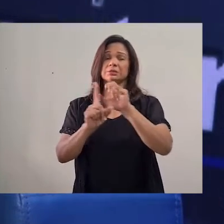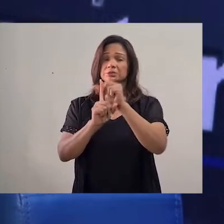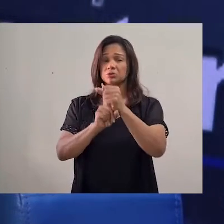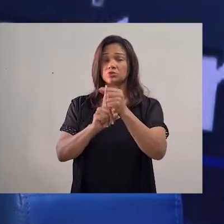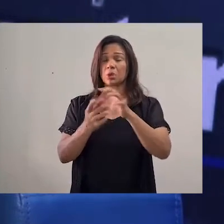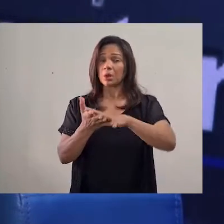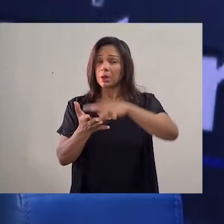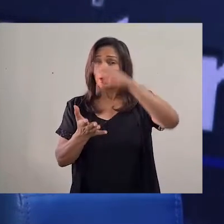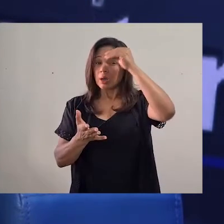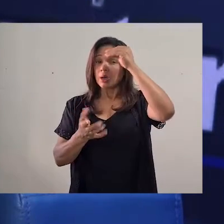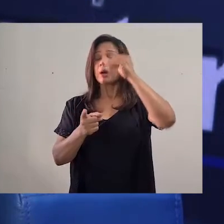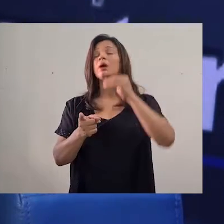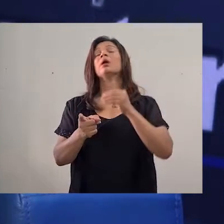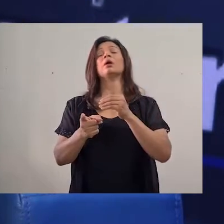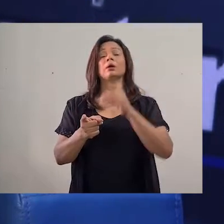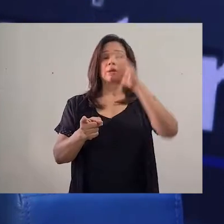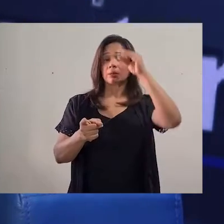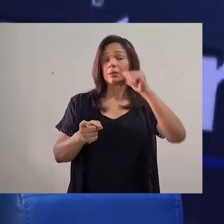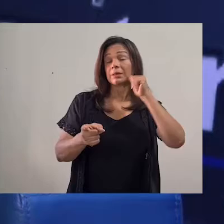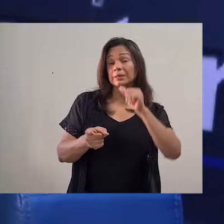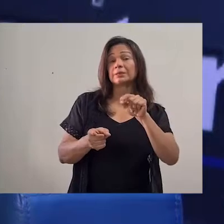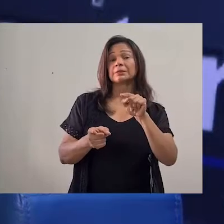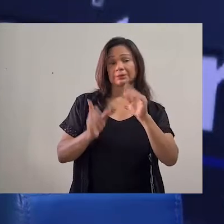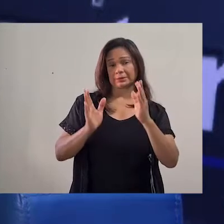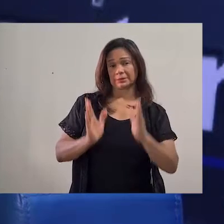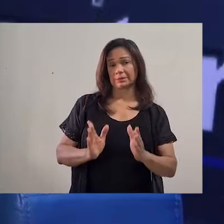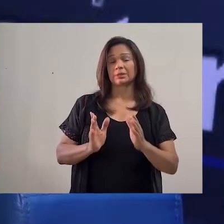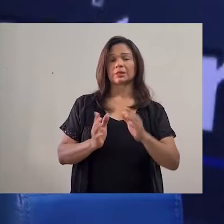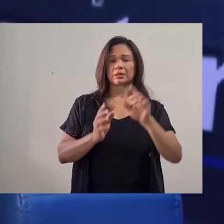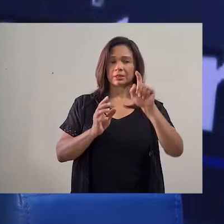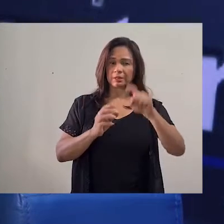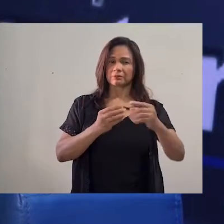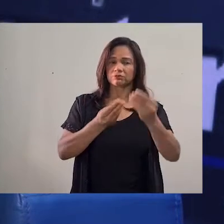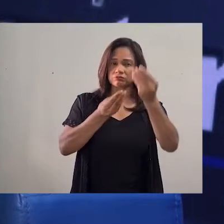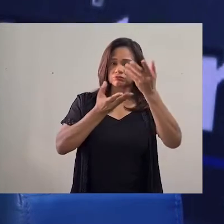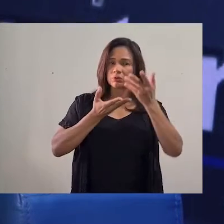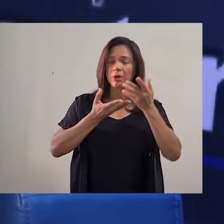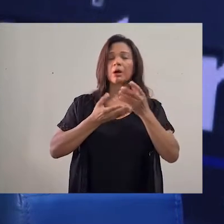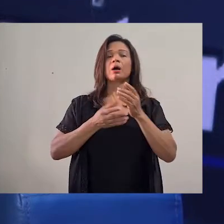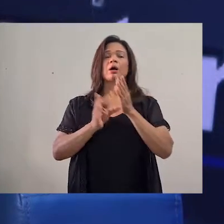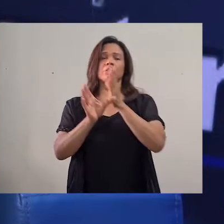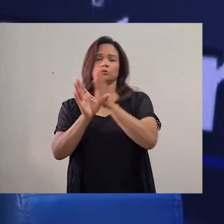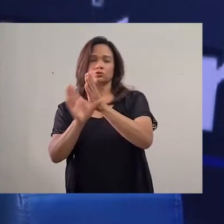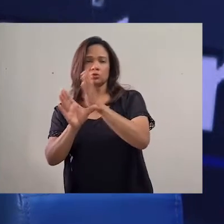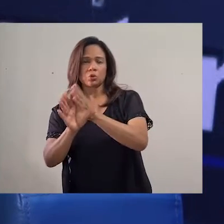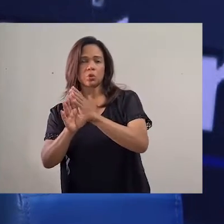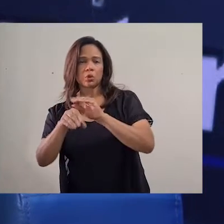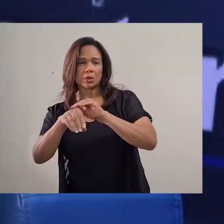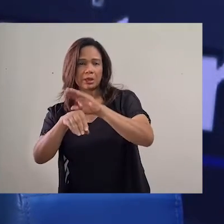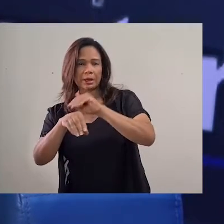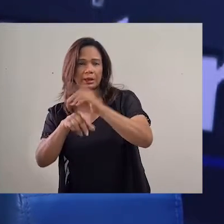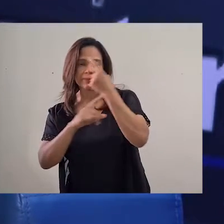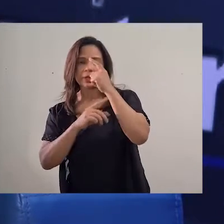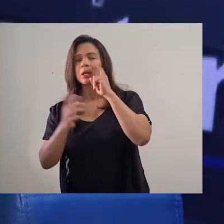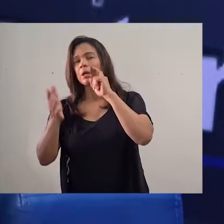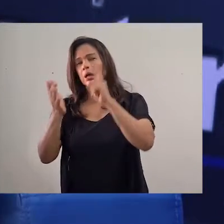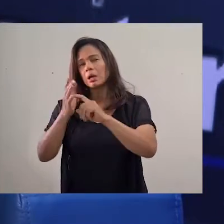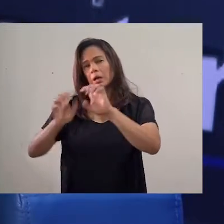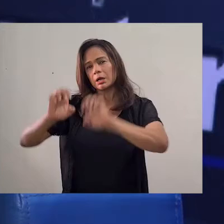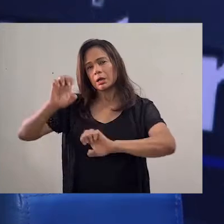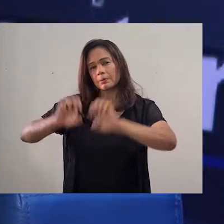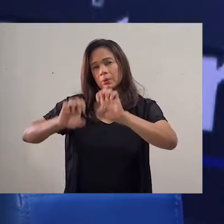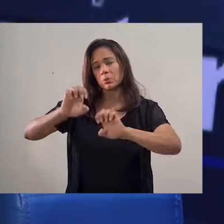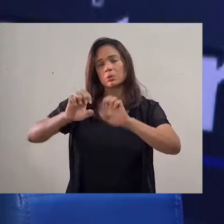hay una irregularidad en el aprendizaje de ese niño o niña, debe informar de inmediato a orientación y psicología para